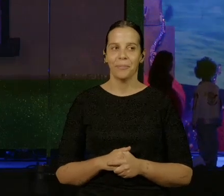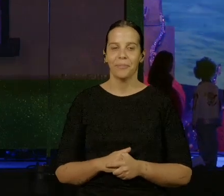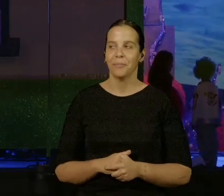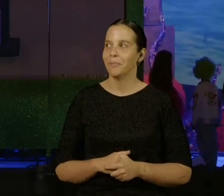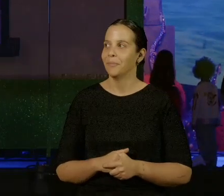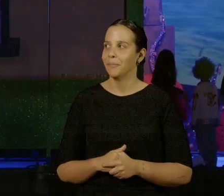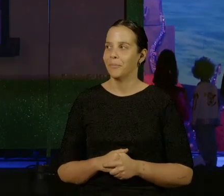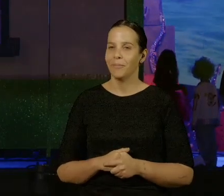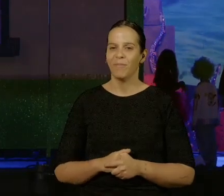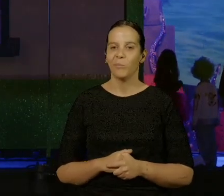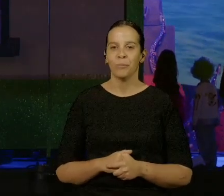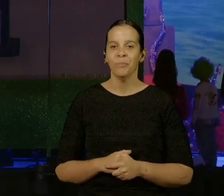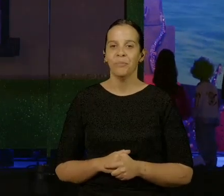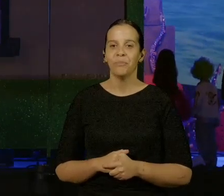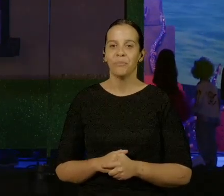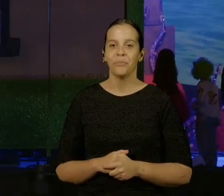que la cebolla.